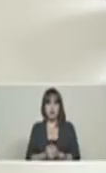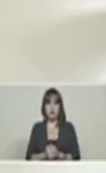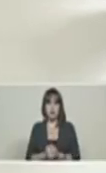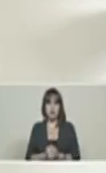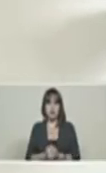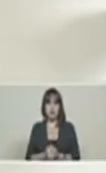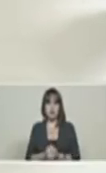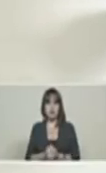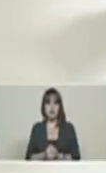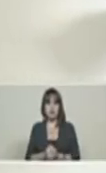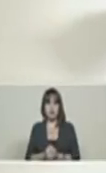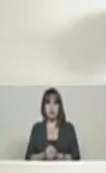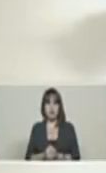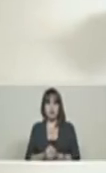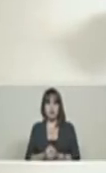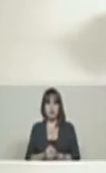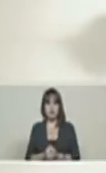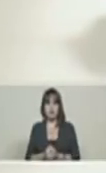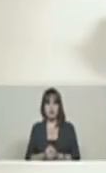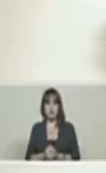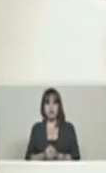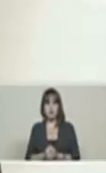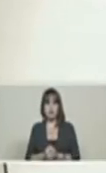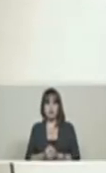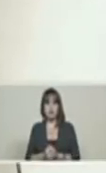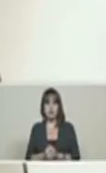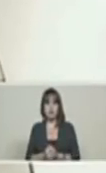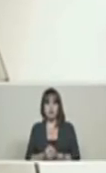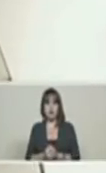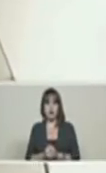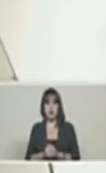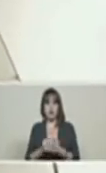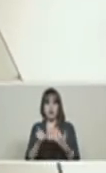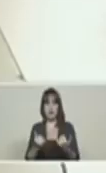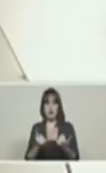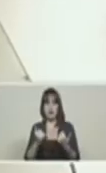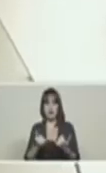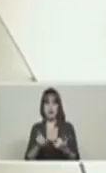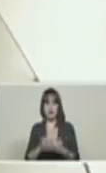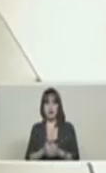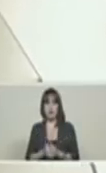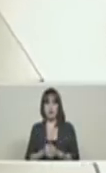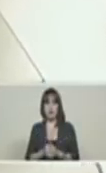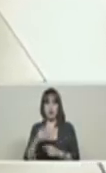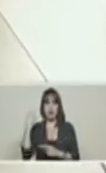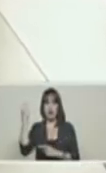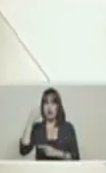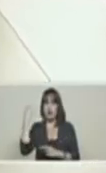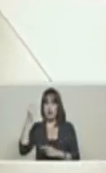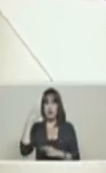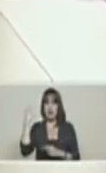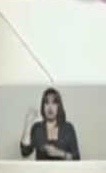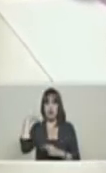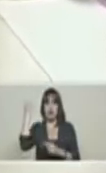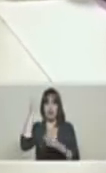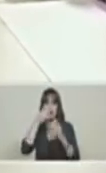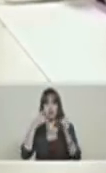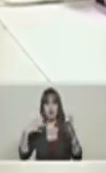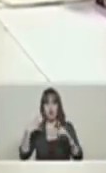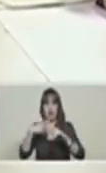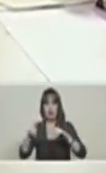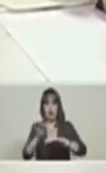Zulia, Táchira, Apure, Amazonas y los estados